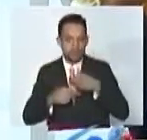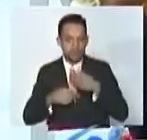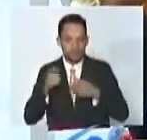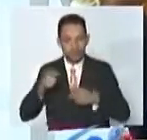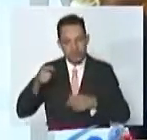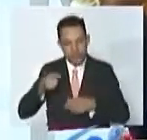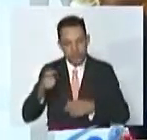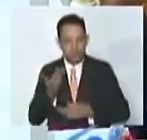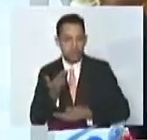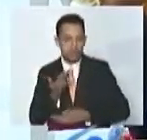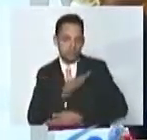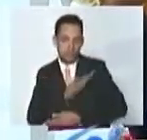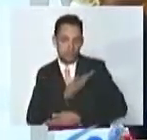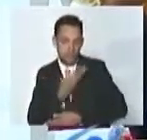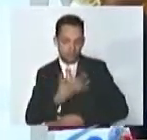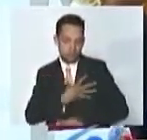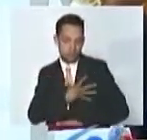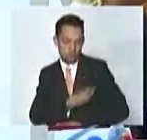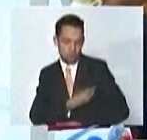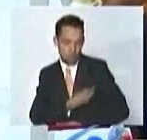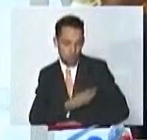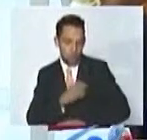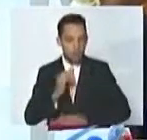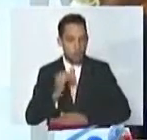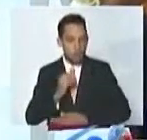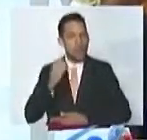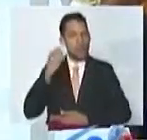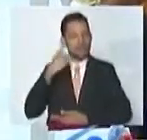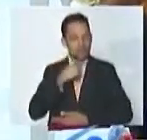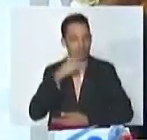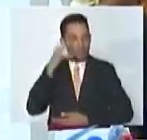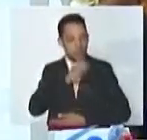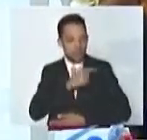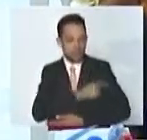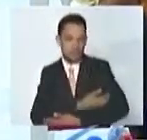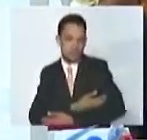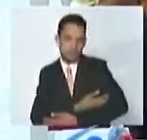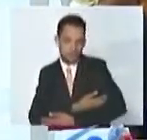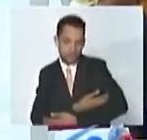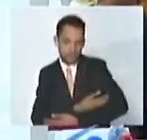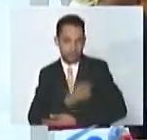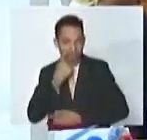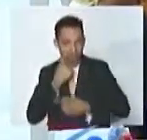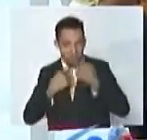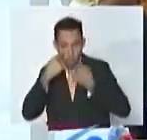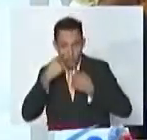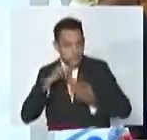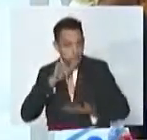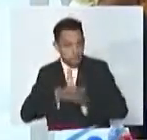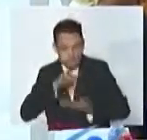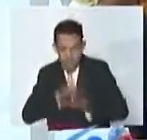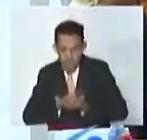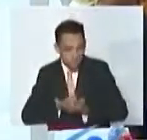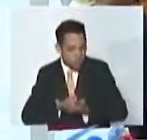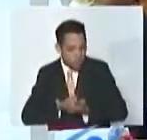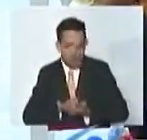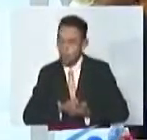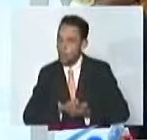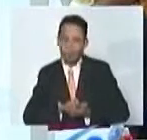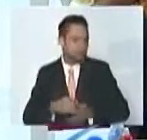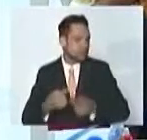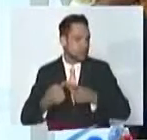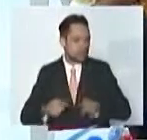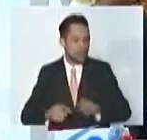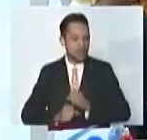la madre le escuche, que la madre le entienda. Por eso los llantos no siempre son de la misma manera. Y la